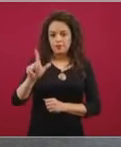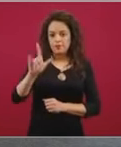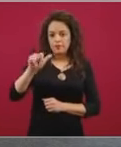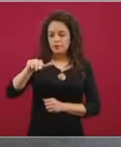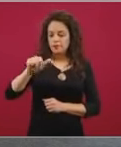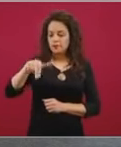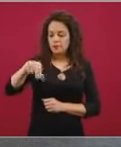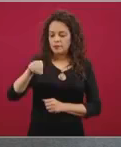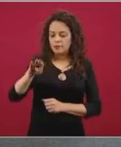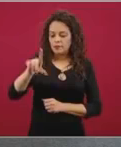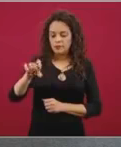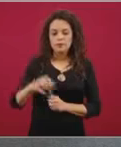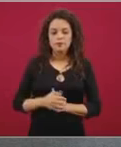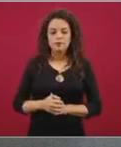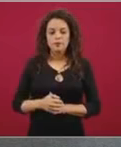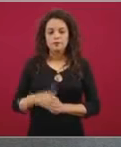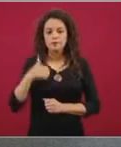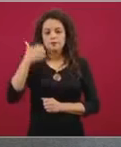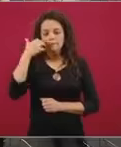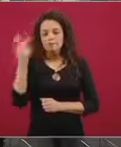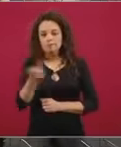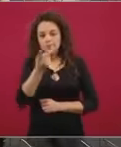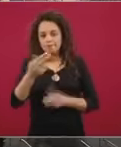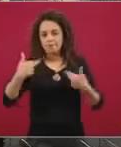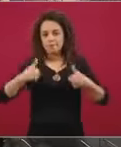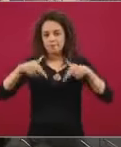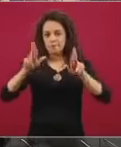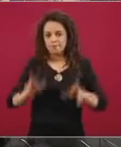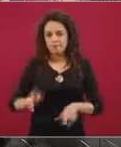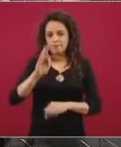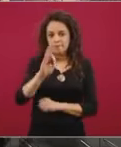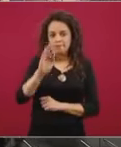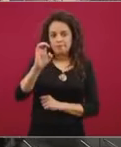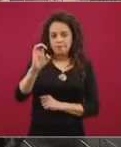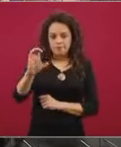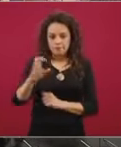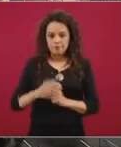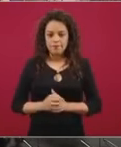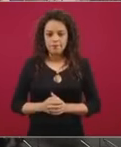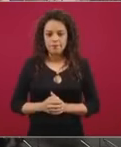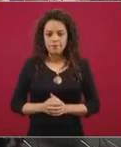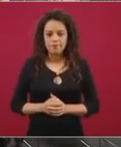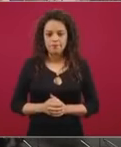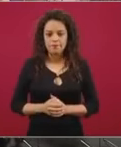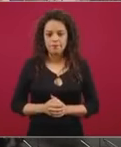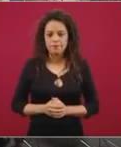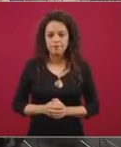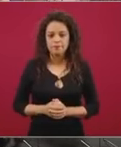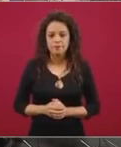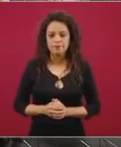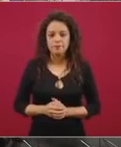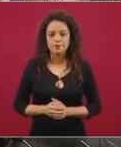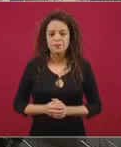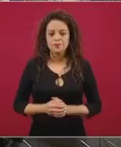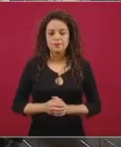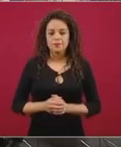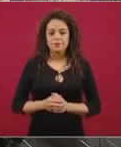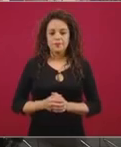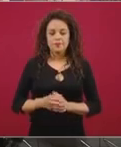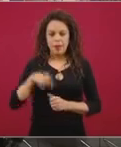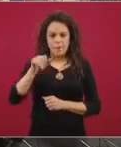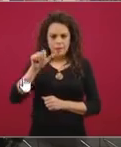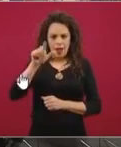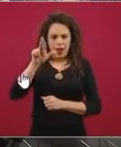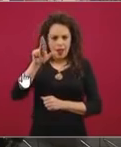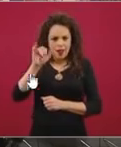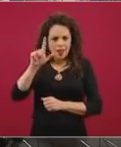la representante del Fondo de Cultura, me gustaría preguntarle, Marilina, ¿sí lo dije bien? Gracias. Me gustaría preguntarle qué